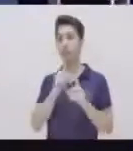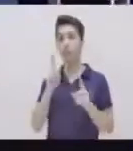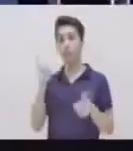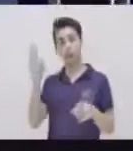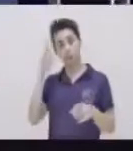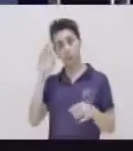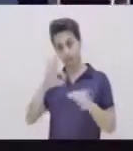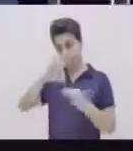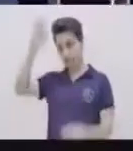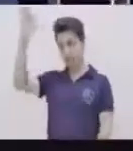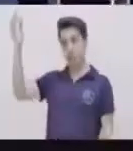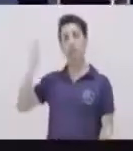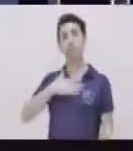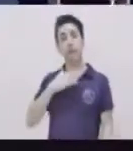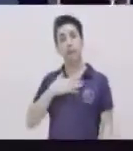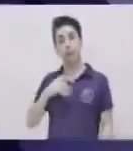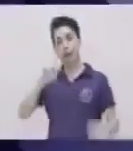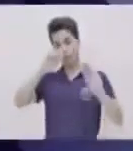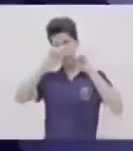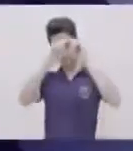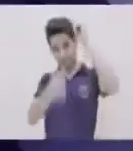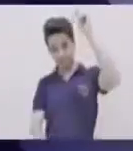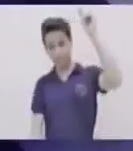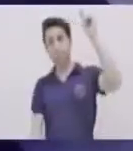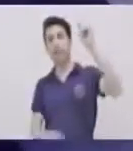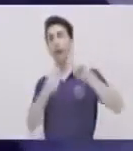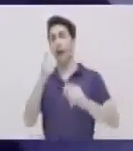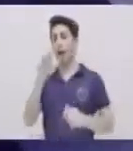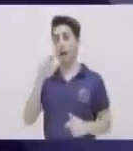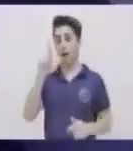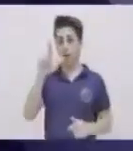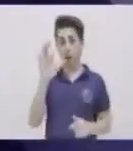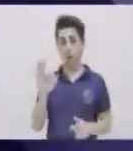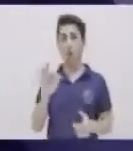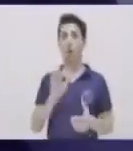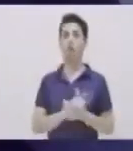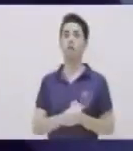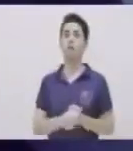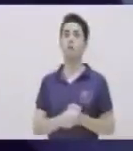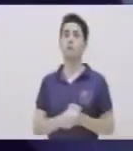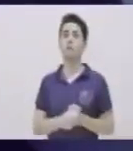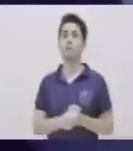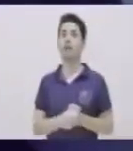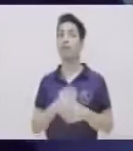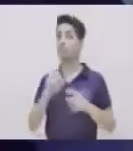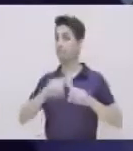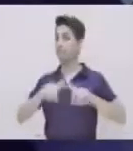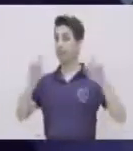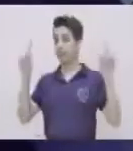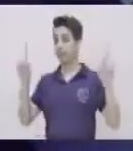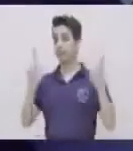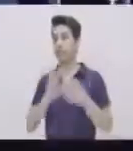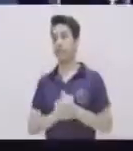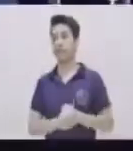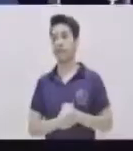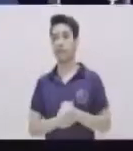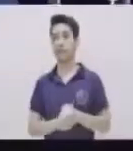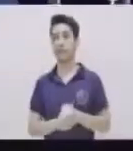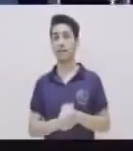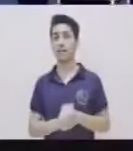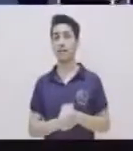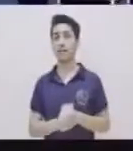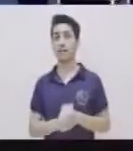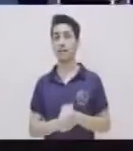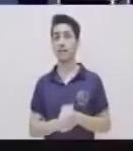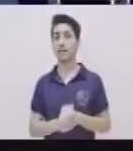Vemos el tamaño que cambia. ¿Por qué? Porque la música en ese entonces nos pedía un arco de